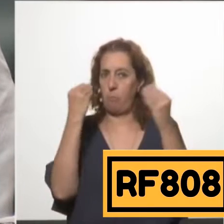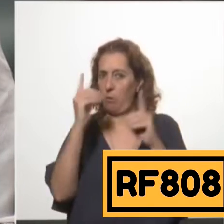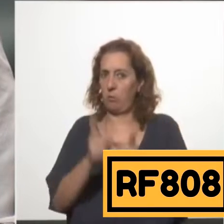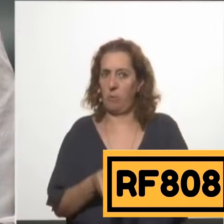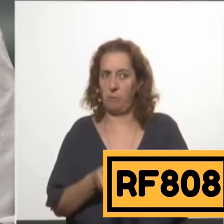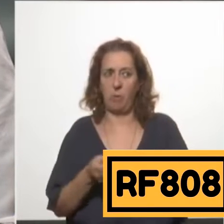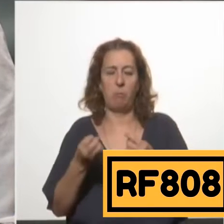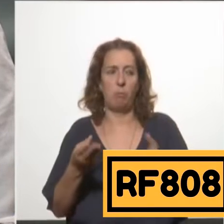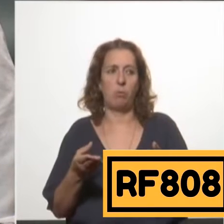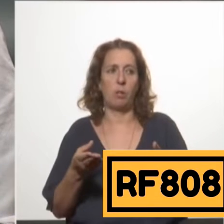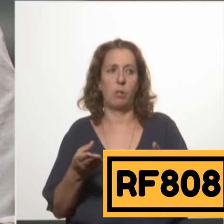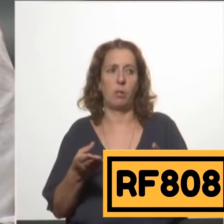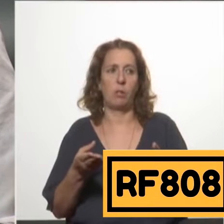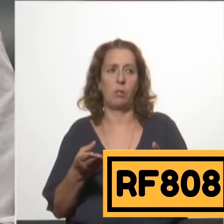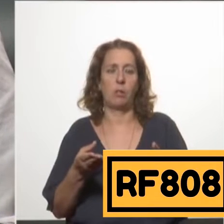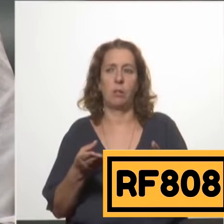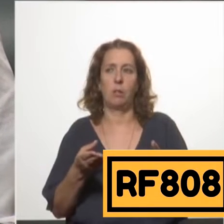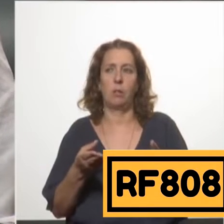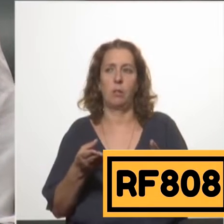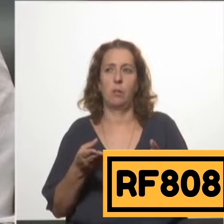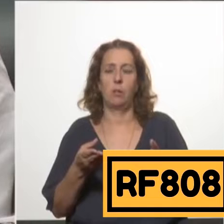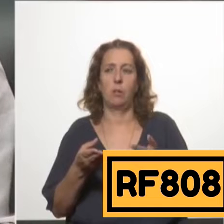realidad